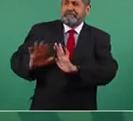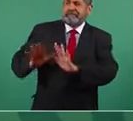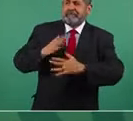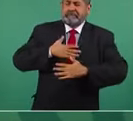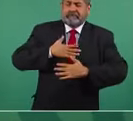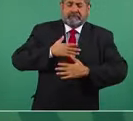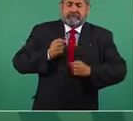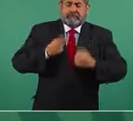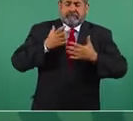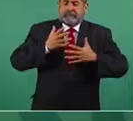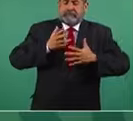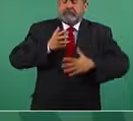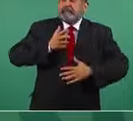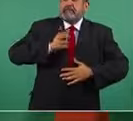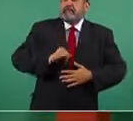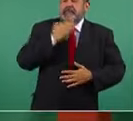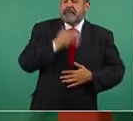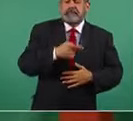privilegios.